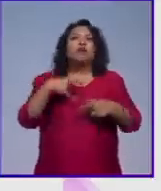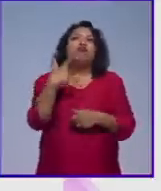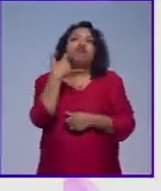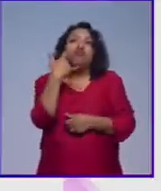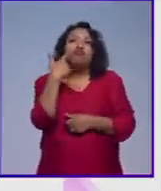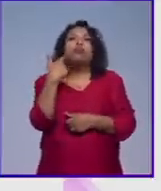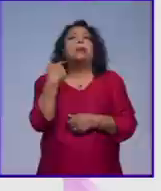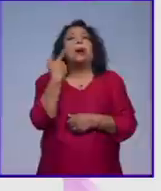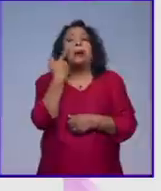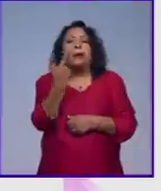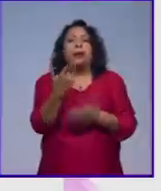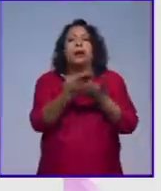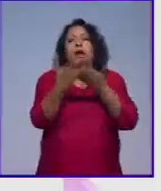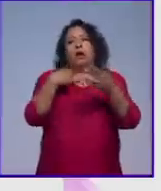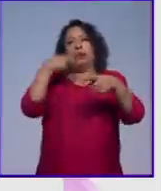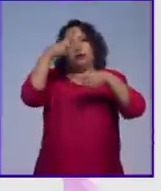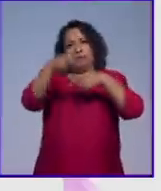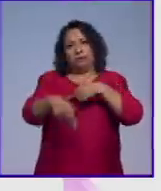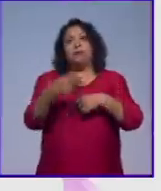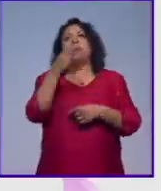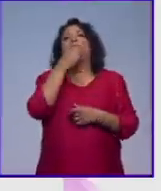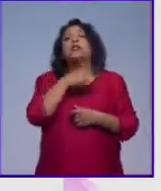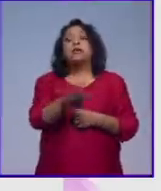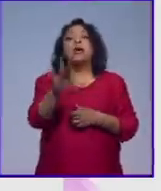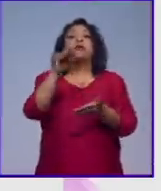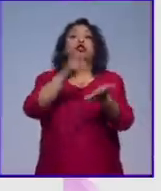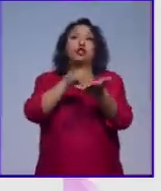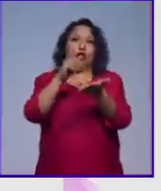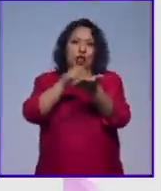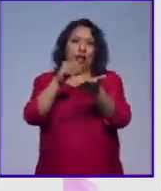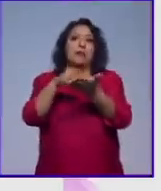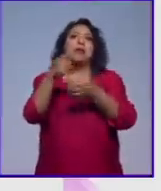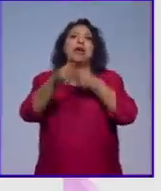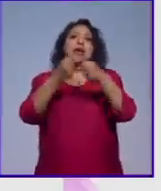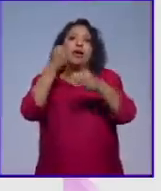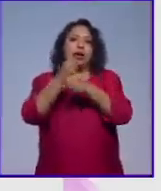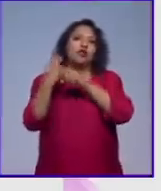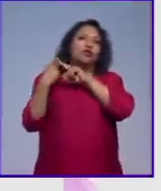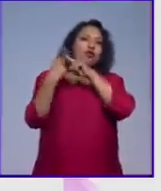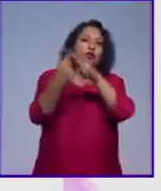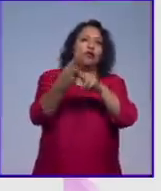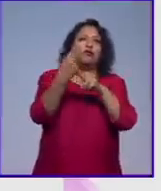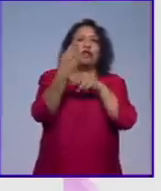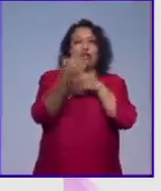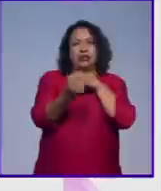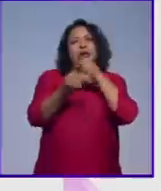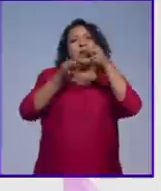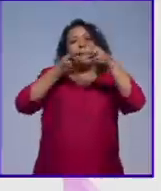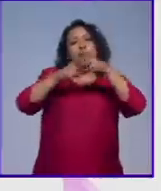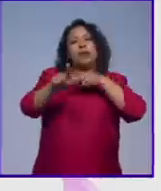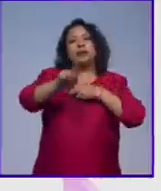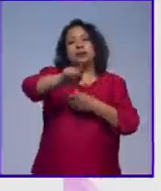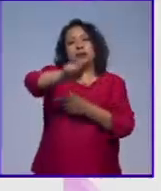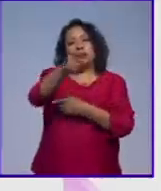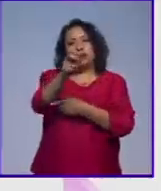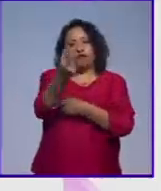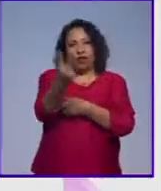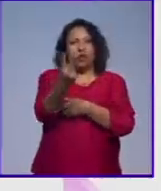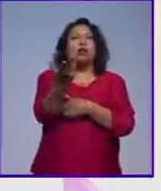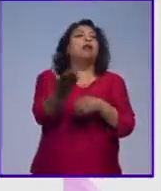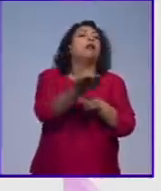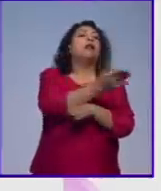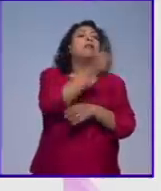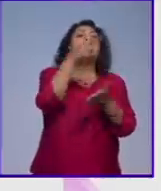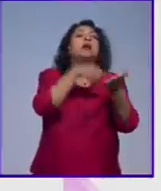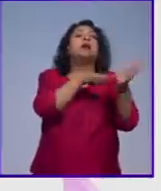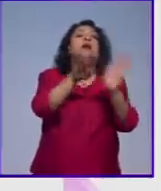recibirlos y apreciarlos. Y nos vamos a la pausa, celebrando todavía en este año 25 del nacimiento de Canal 22. ¿Qué estaban haciendo